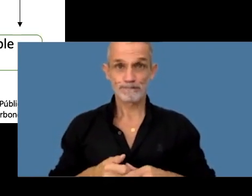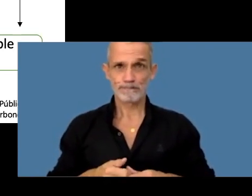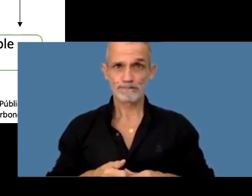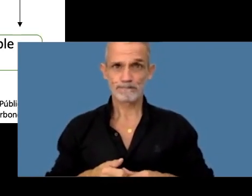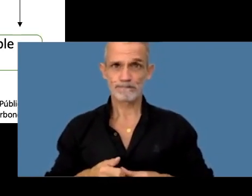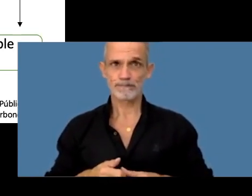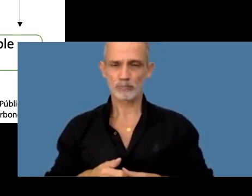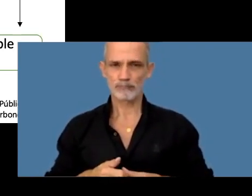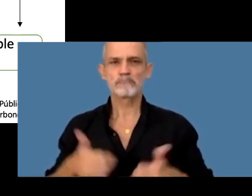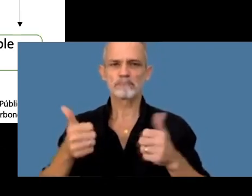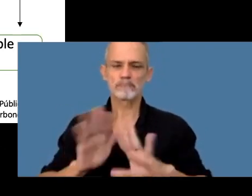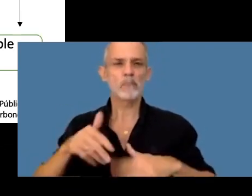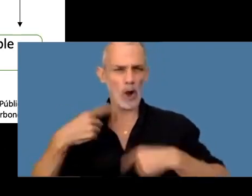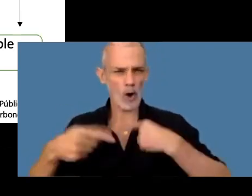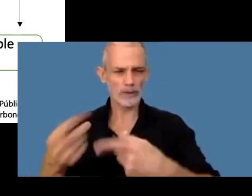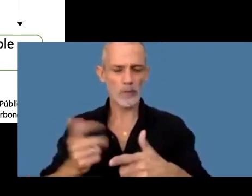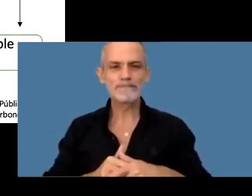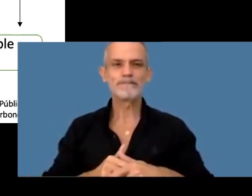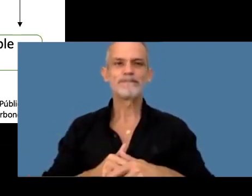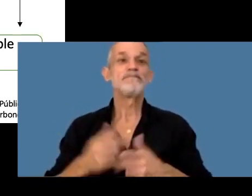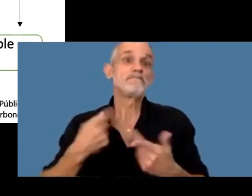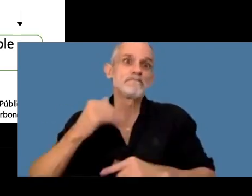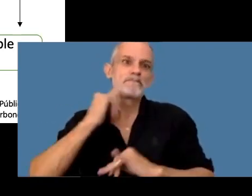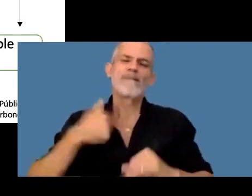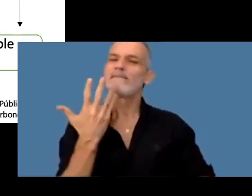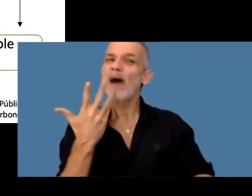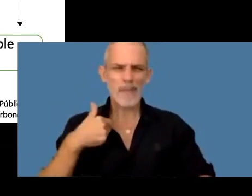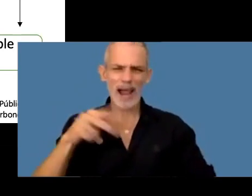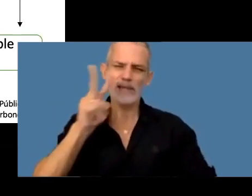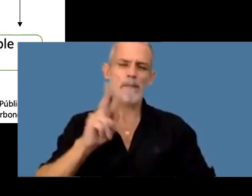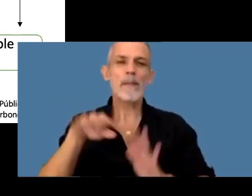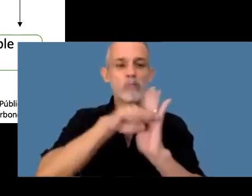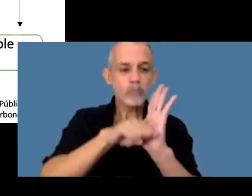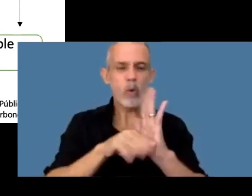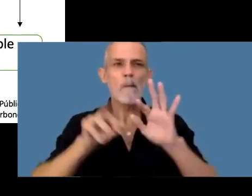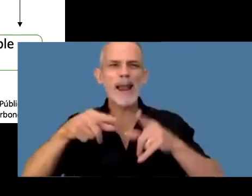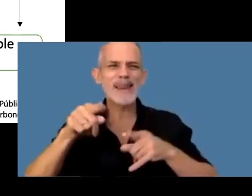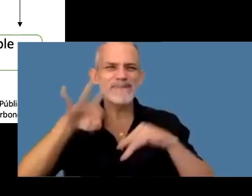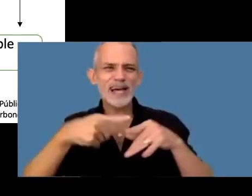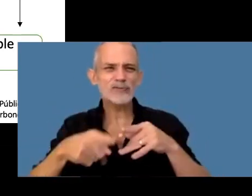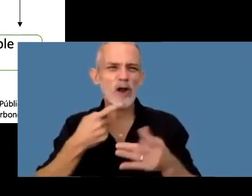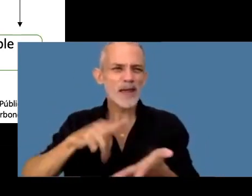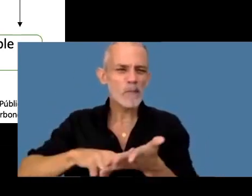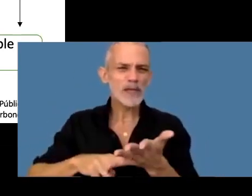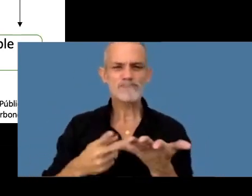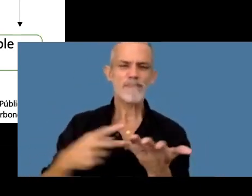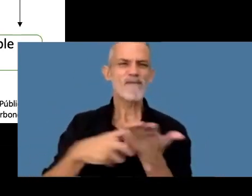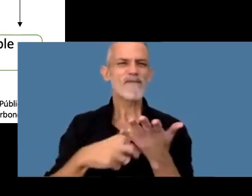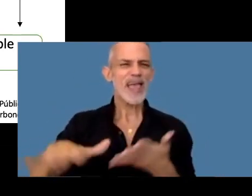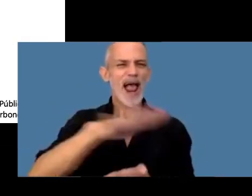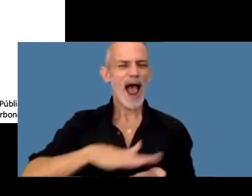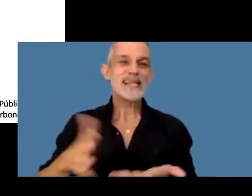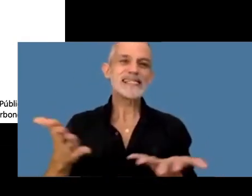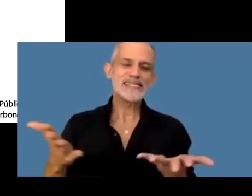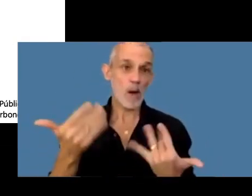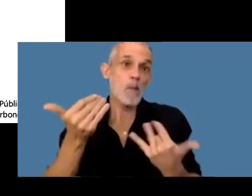Bien, sigo. Bueno, decía, me encantaría verlo en el régimen de planificaciones fiscales, este tipo de cuestiones, porque pueden llevar a